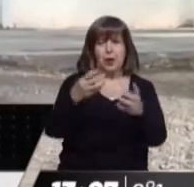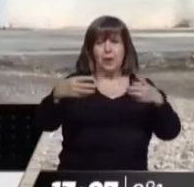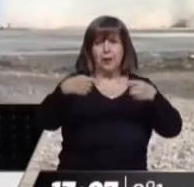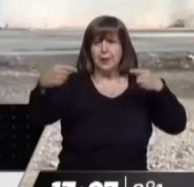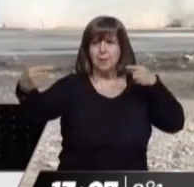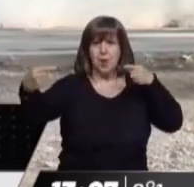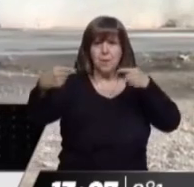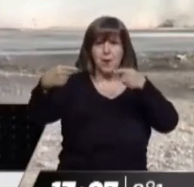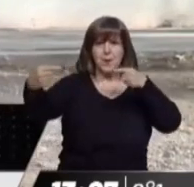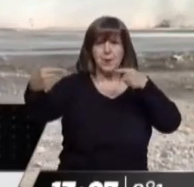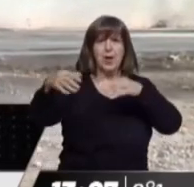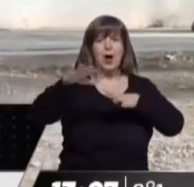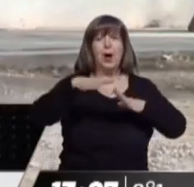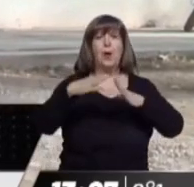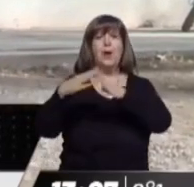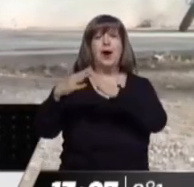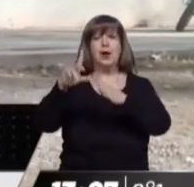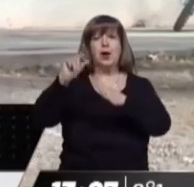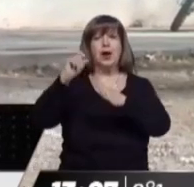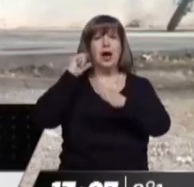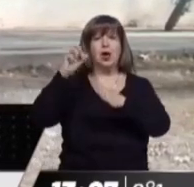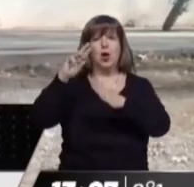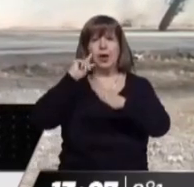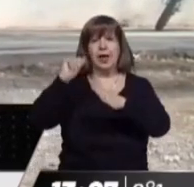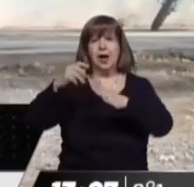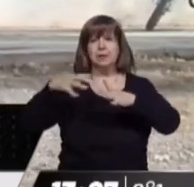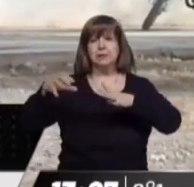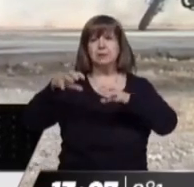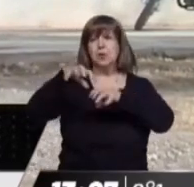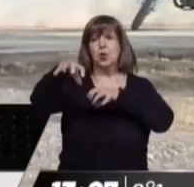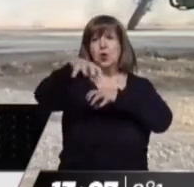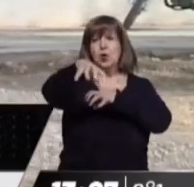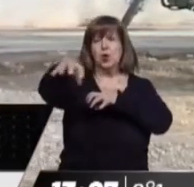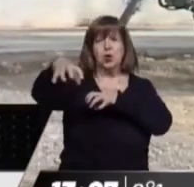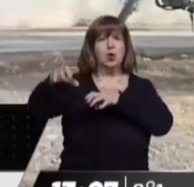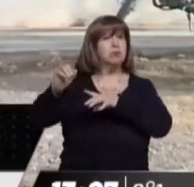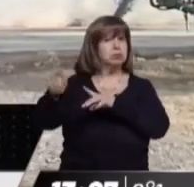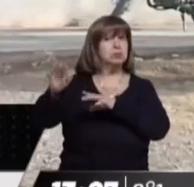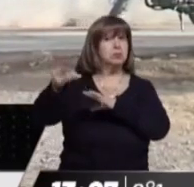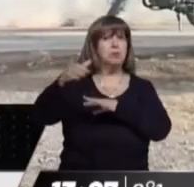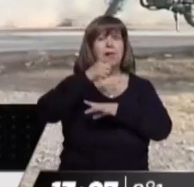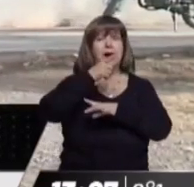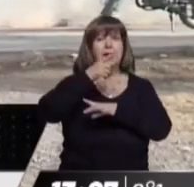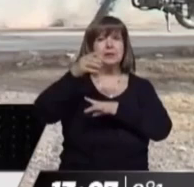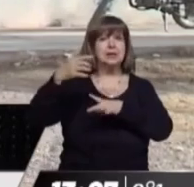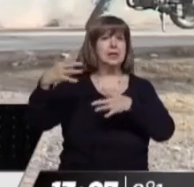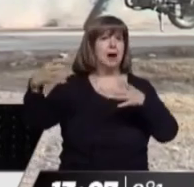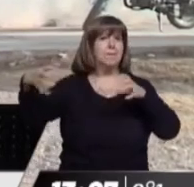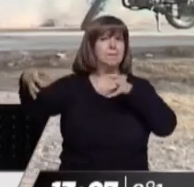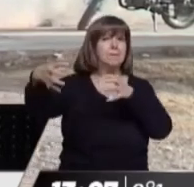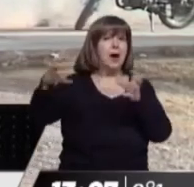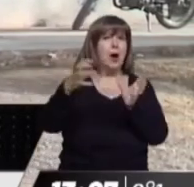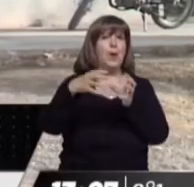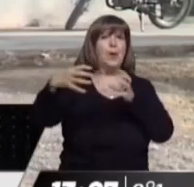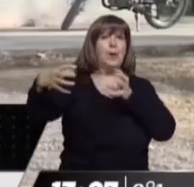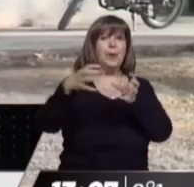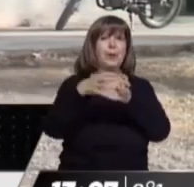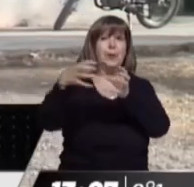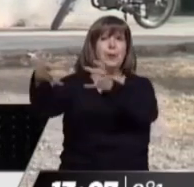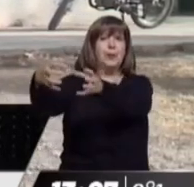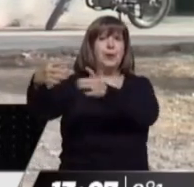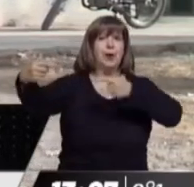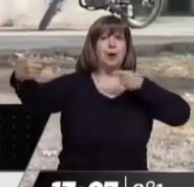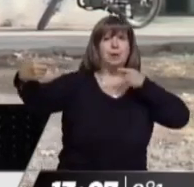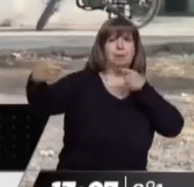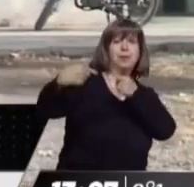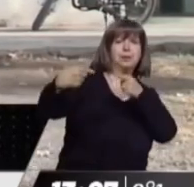zona del barrio la gloria específicamente en algunas de las Manzanas que son consideradas como bastante conflictivas y que